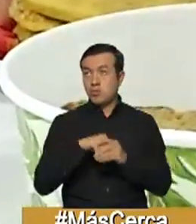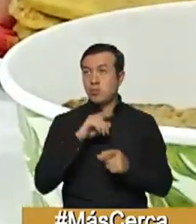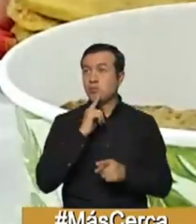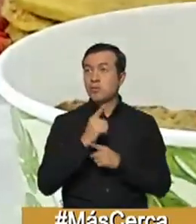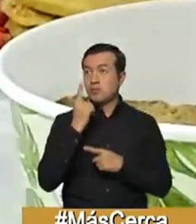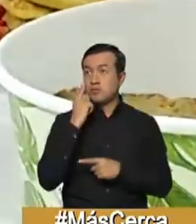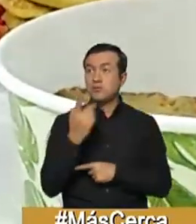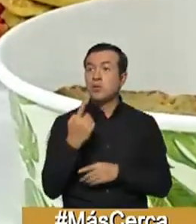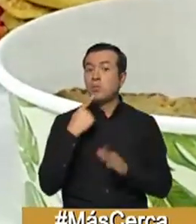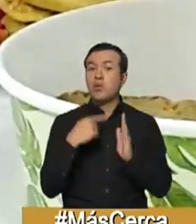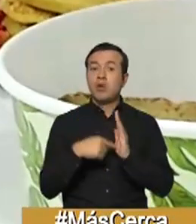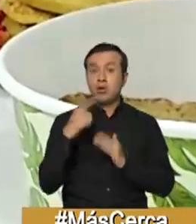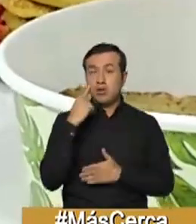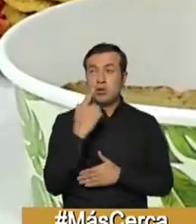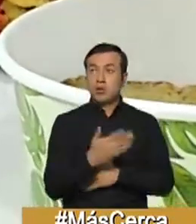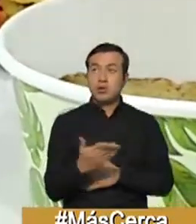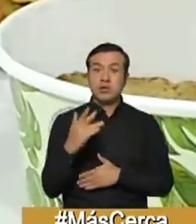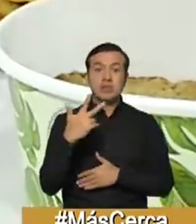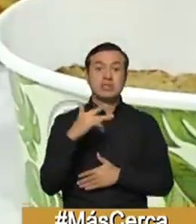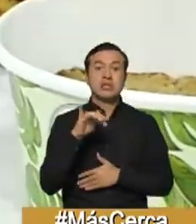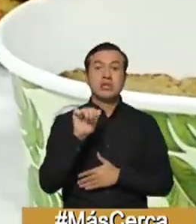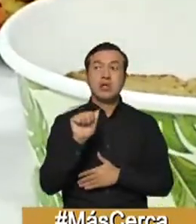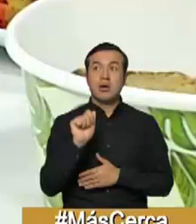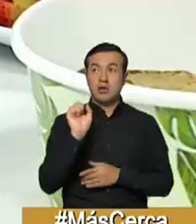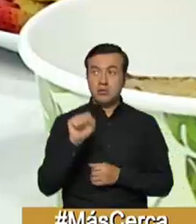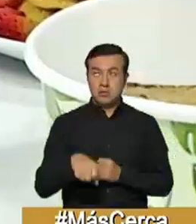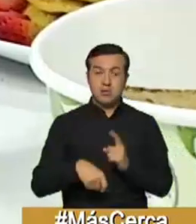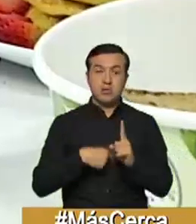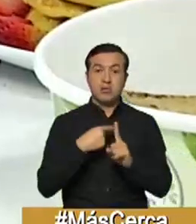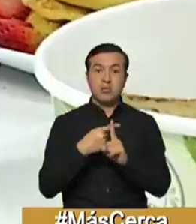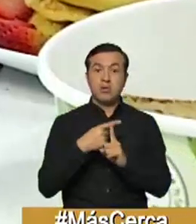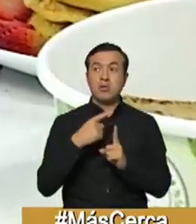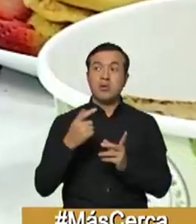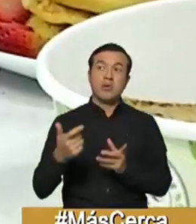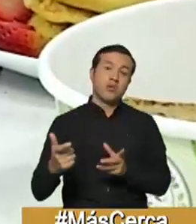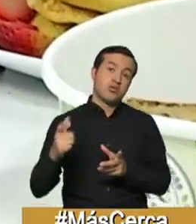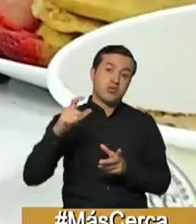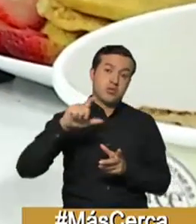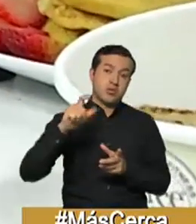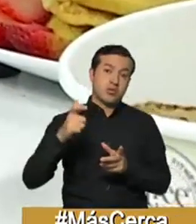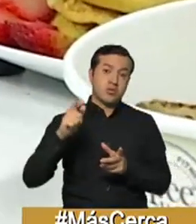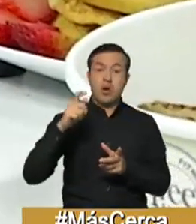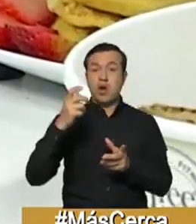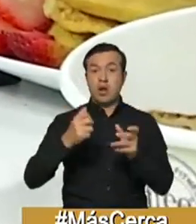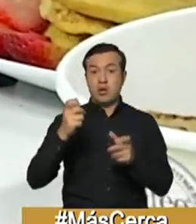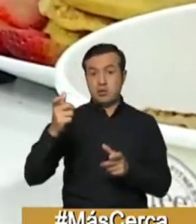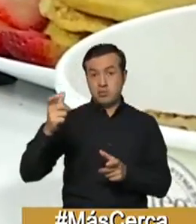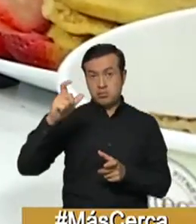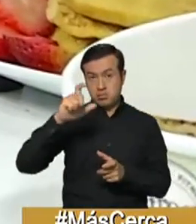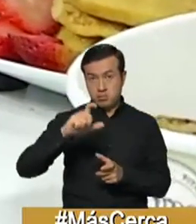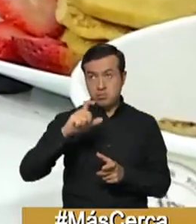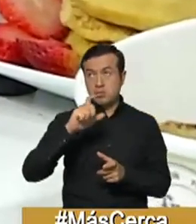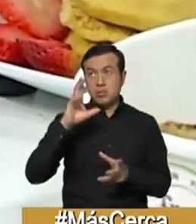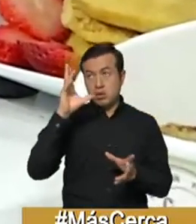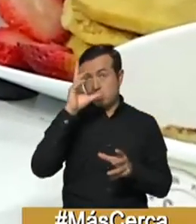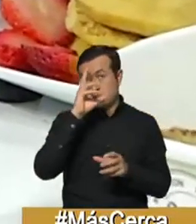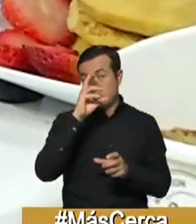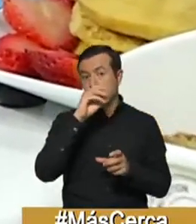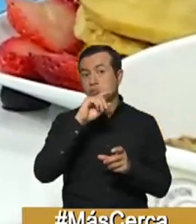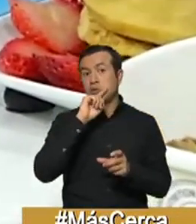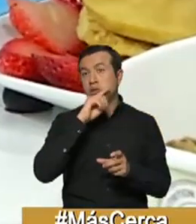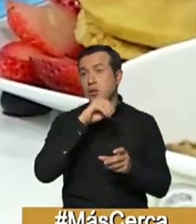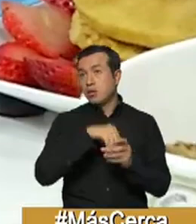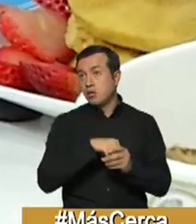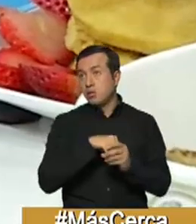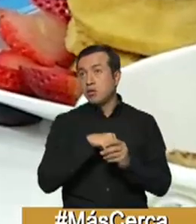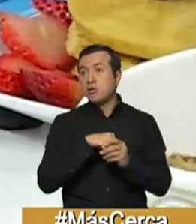Aquí tenemos un ejemplo de chía. Podemos poner una bebida vegetal o una bebida láctea. Lo dejamos toda la noche en la refrigeradora